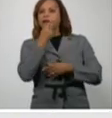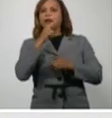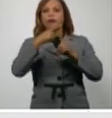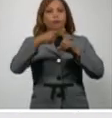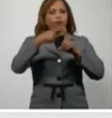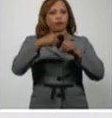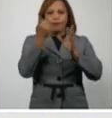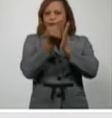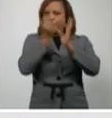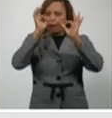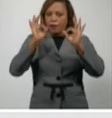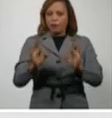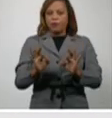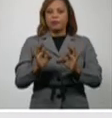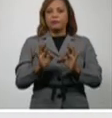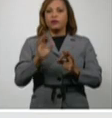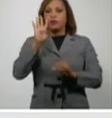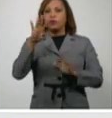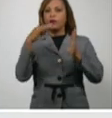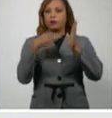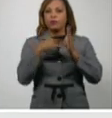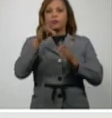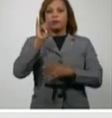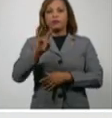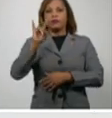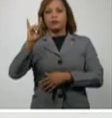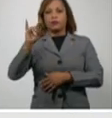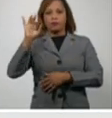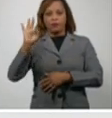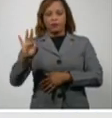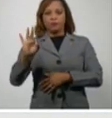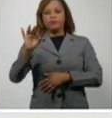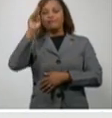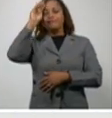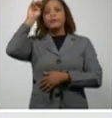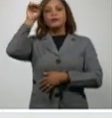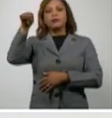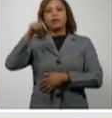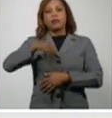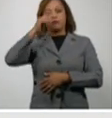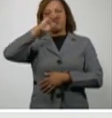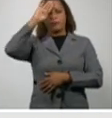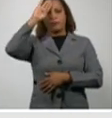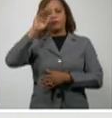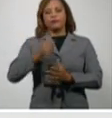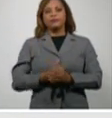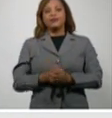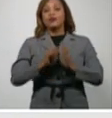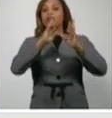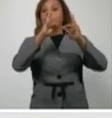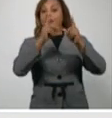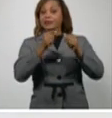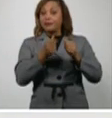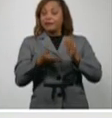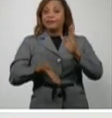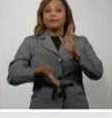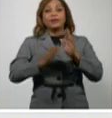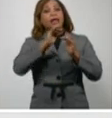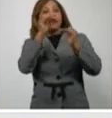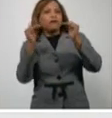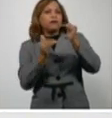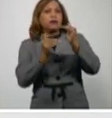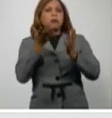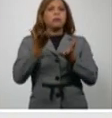confirmados y que se encuentran ingresados en nuestro país. Es una cifra discretamente inferior a la del día de